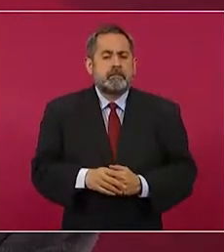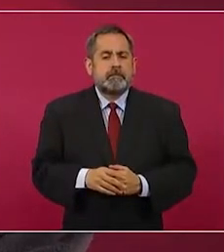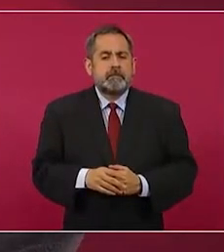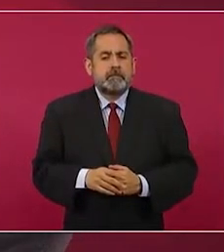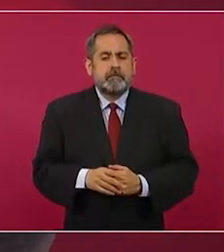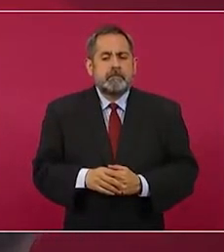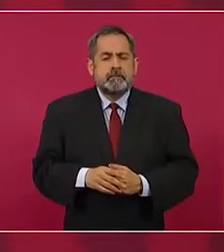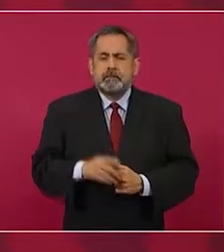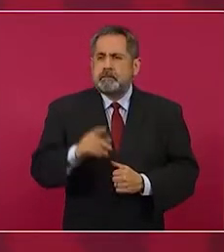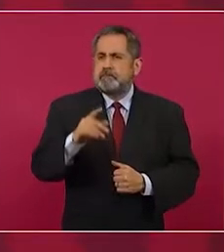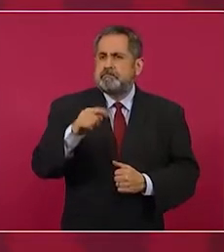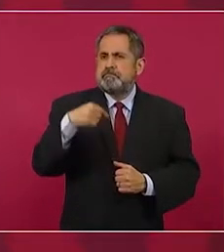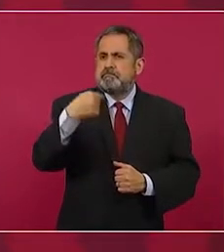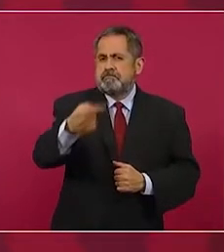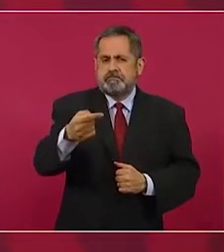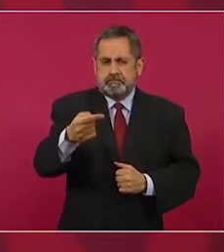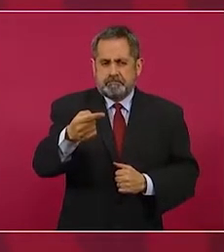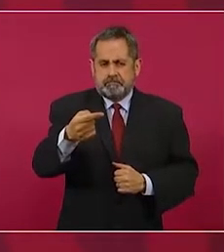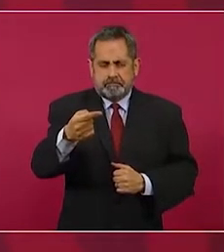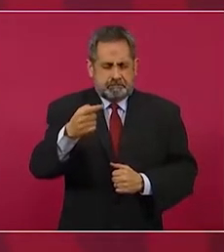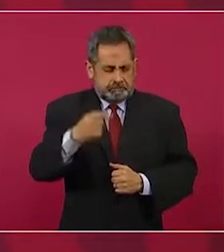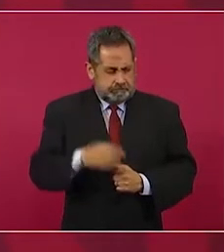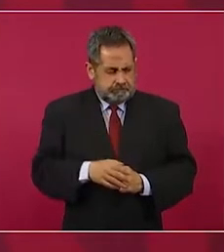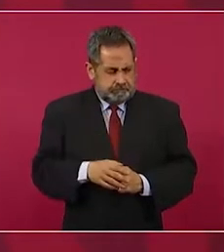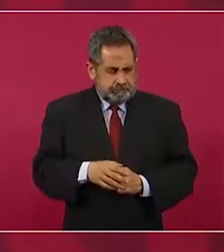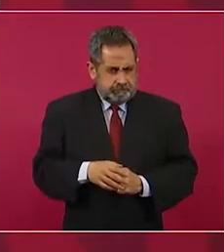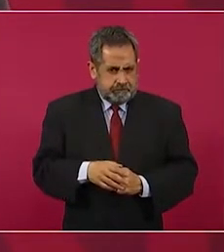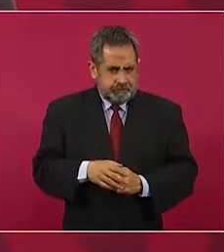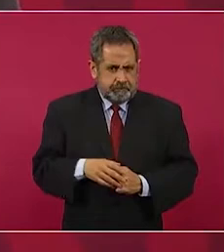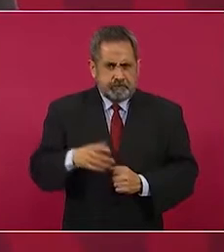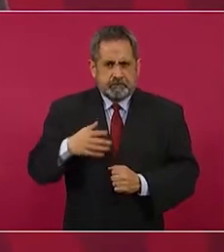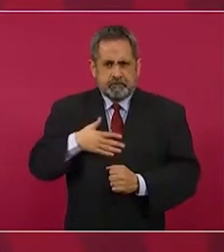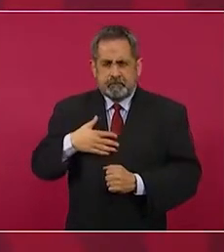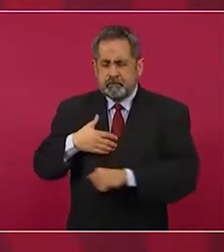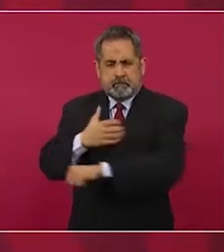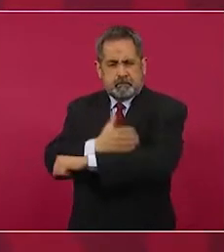va a ser una compañera